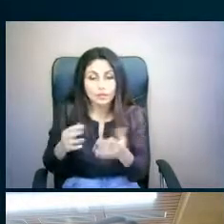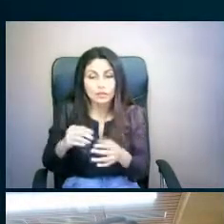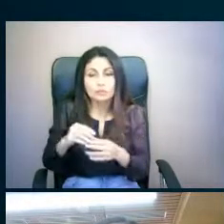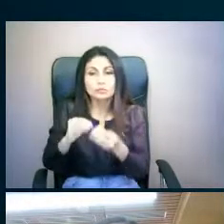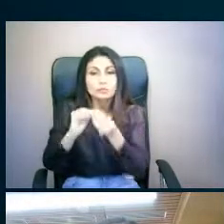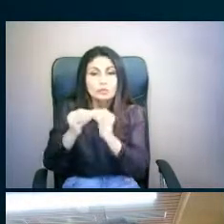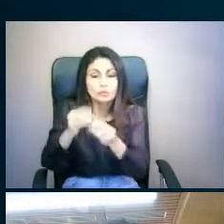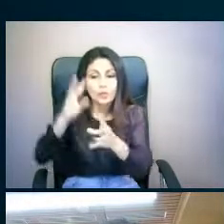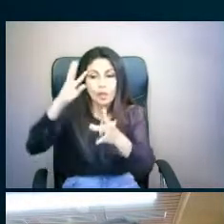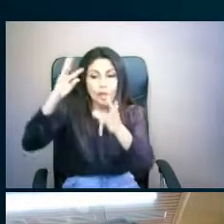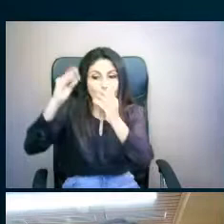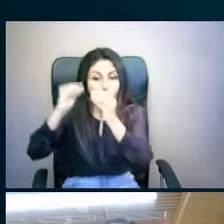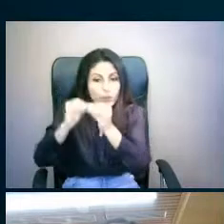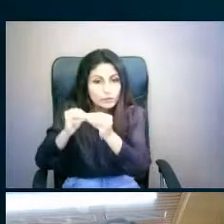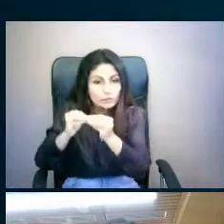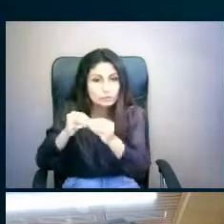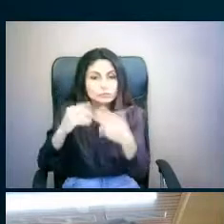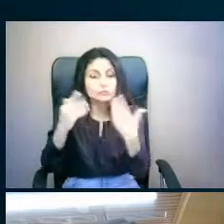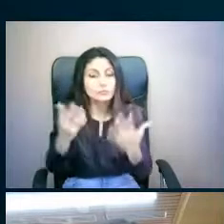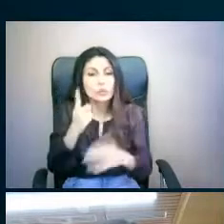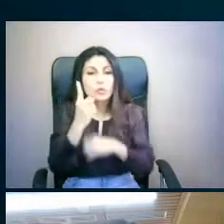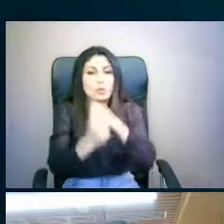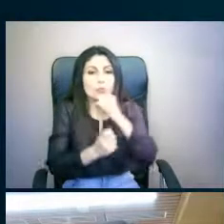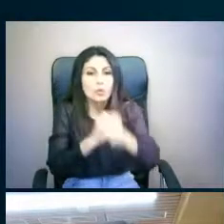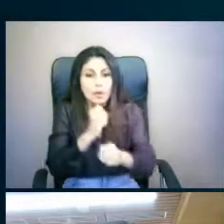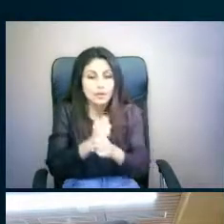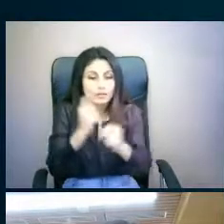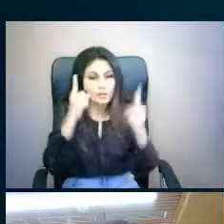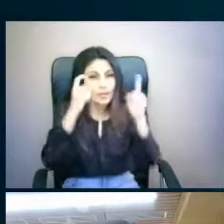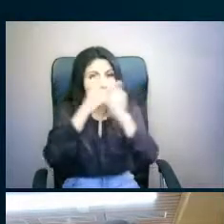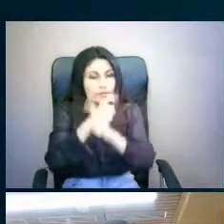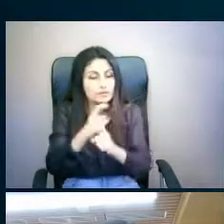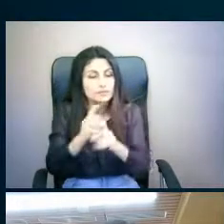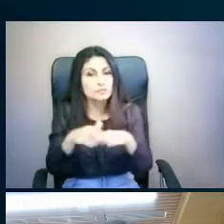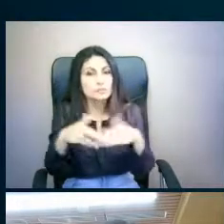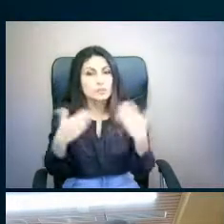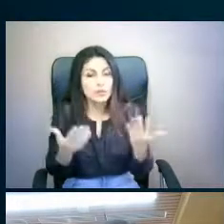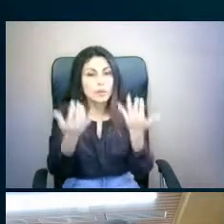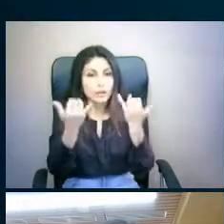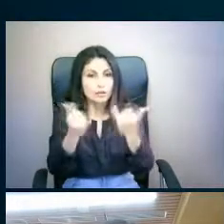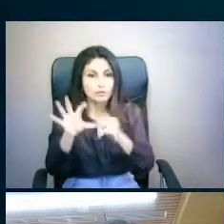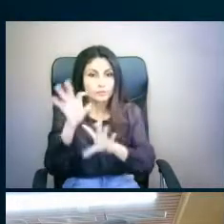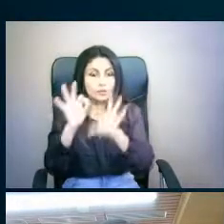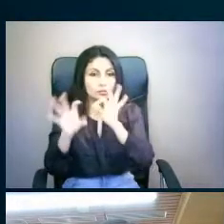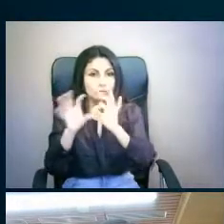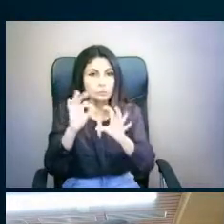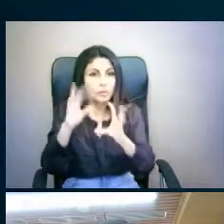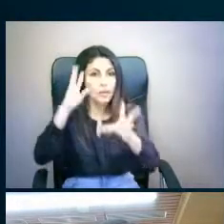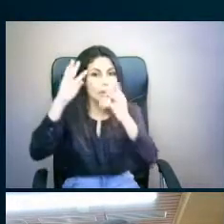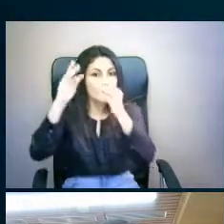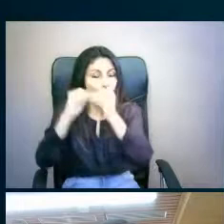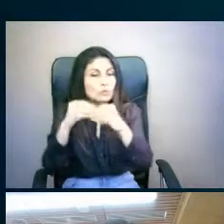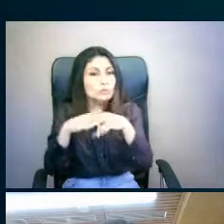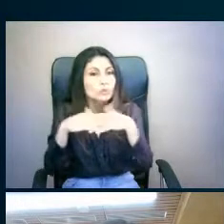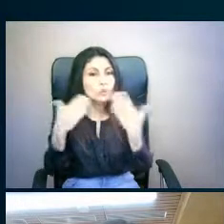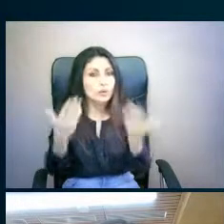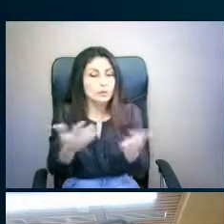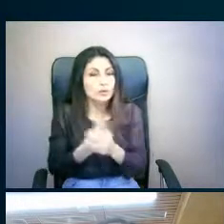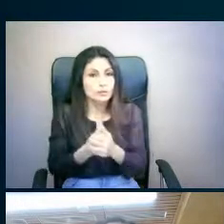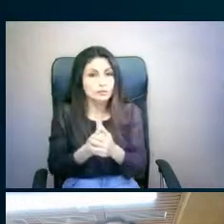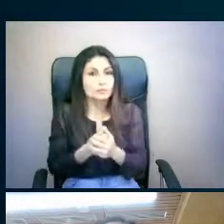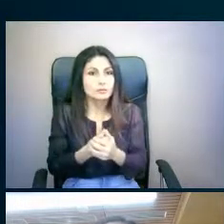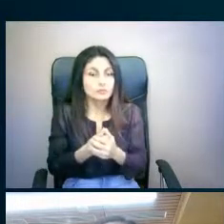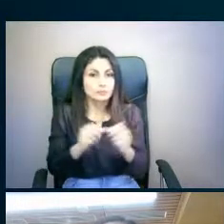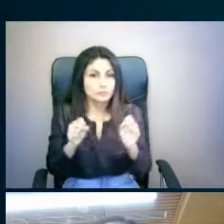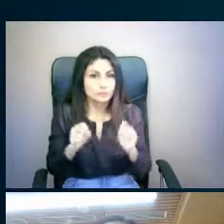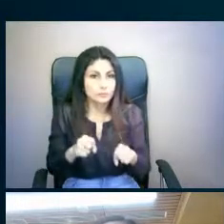año que queremos escoger para el análisis. Vamos a escoger el siguiente número de acuerdo comercial y vamos a navegar